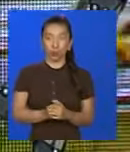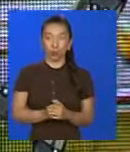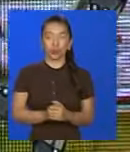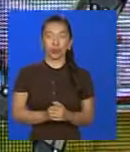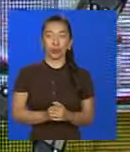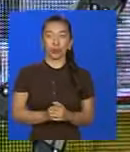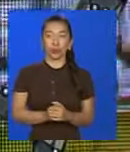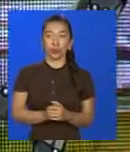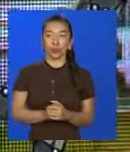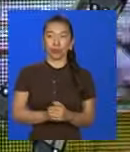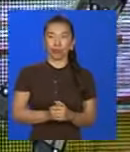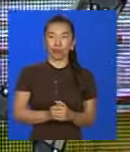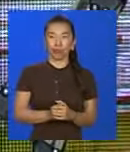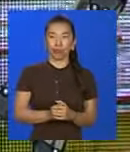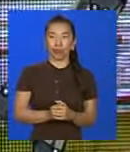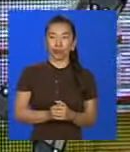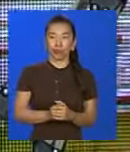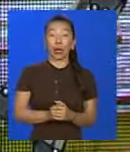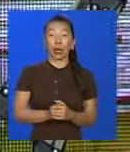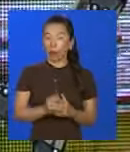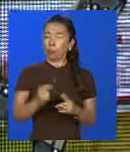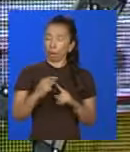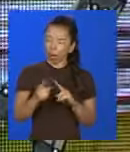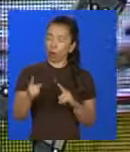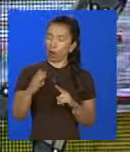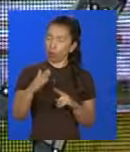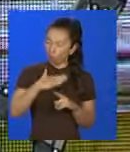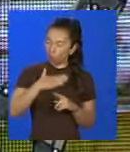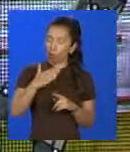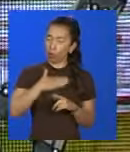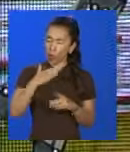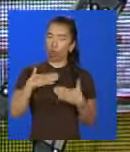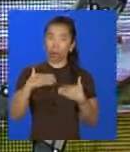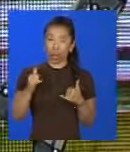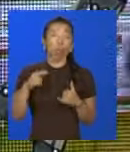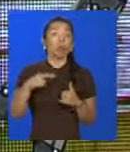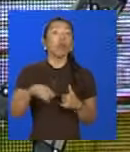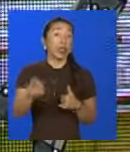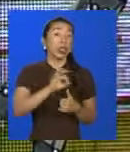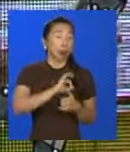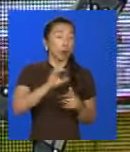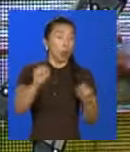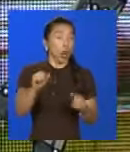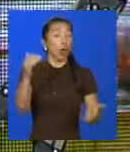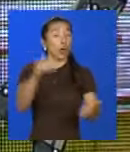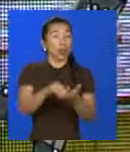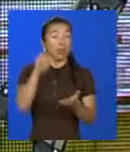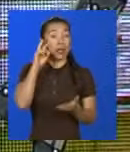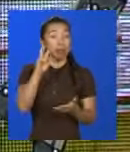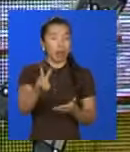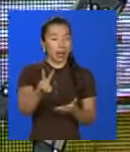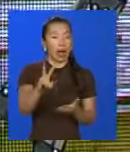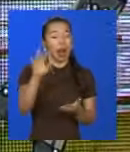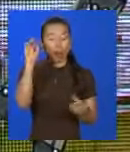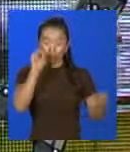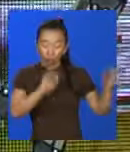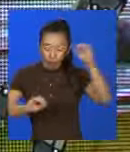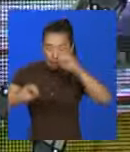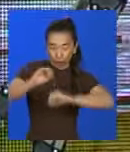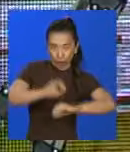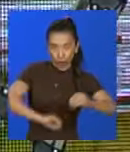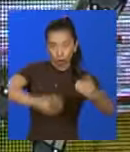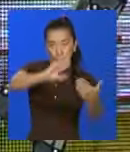bueno, si no, un motivo más para verlo el sábado. Es toda la realización, la composición de la música es de César